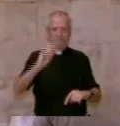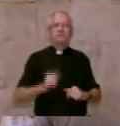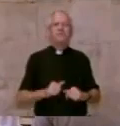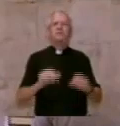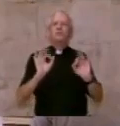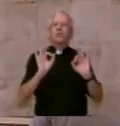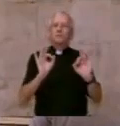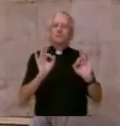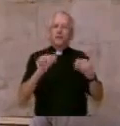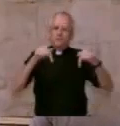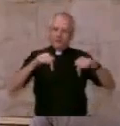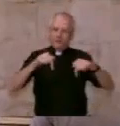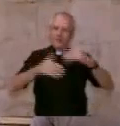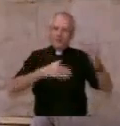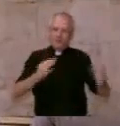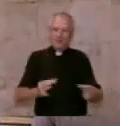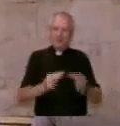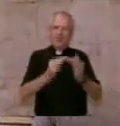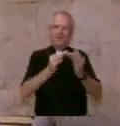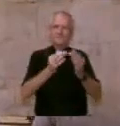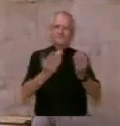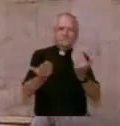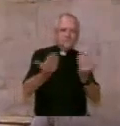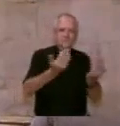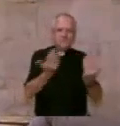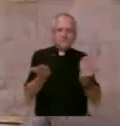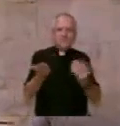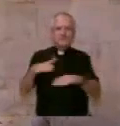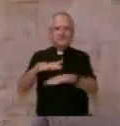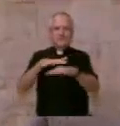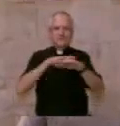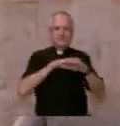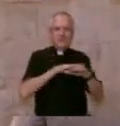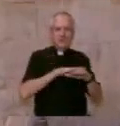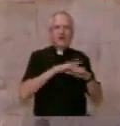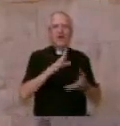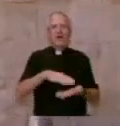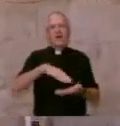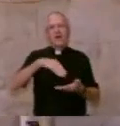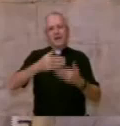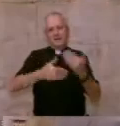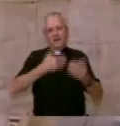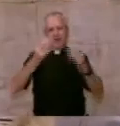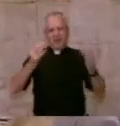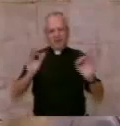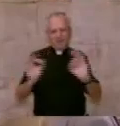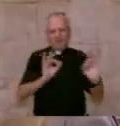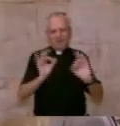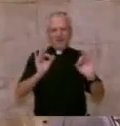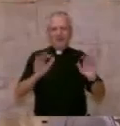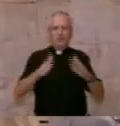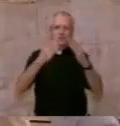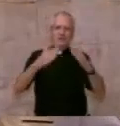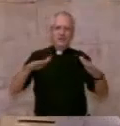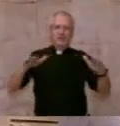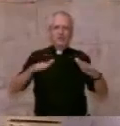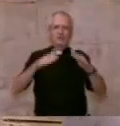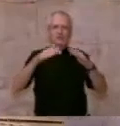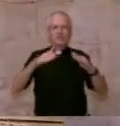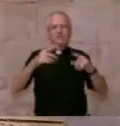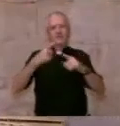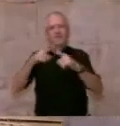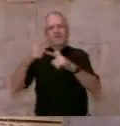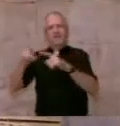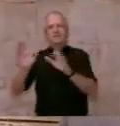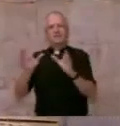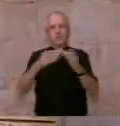esta ocasión con miembros del Cor Tiricae de Tortosa, de la Parroquia del Roser de Tortosa, de la Coral Vendedal de Tortosa y